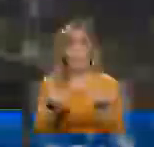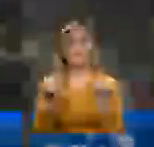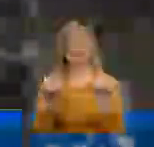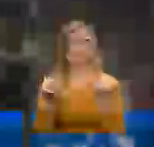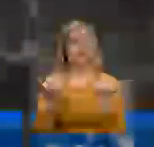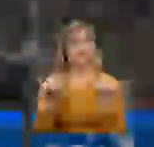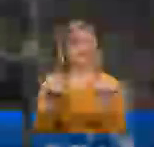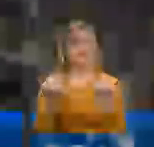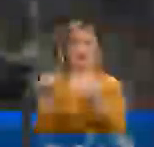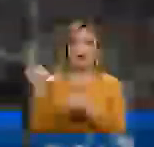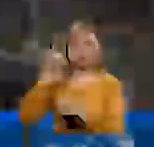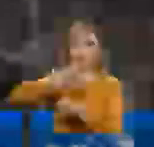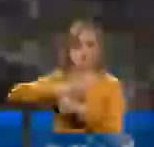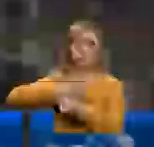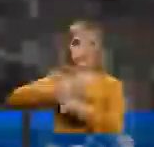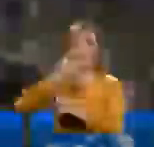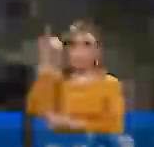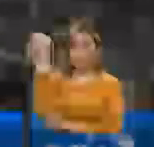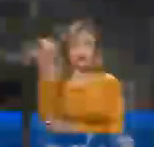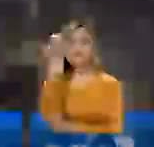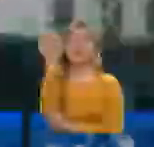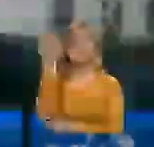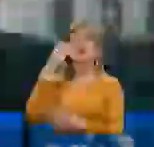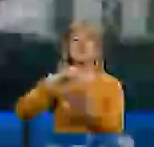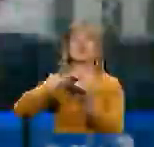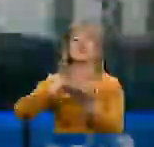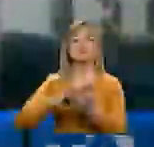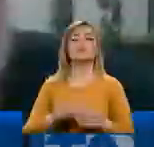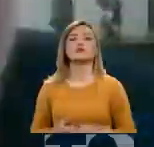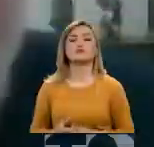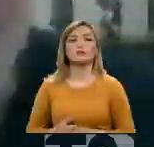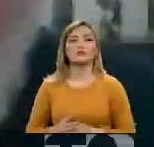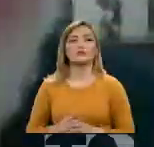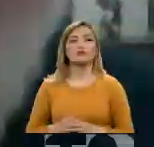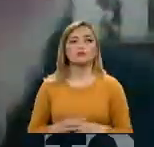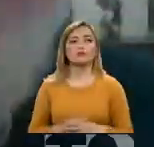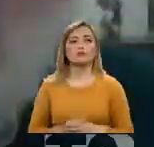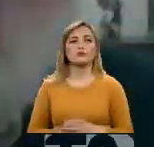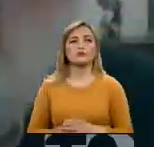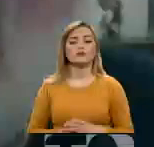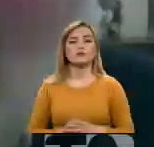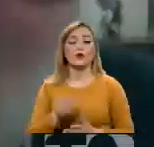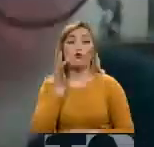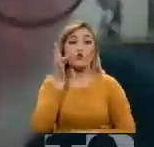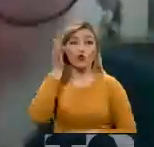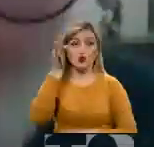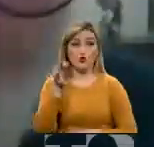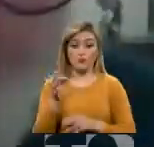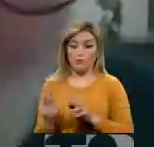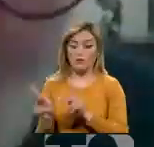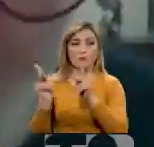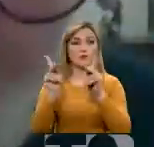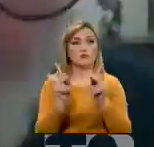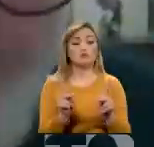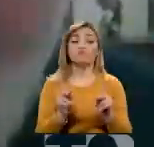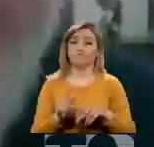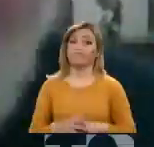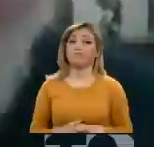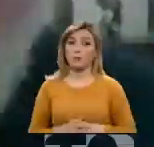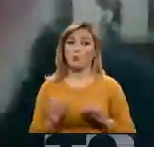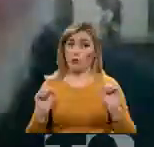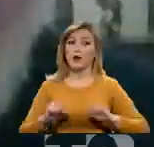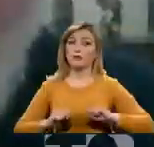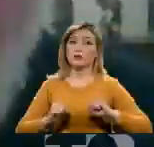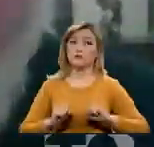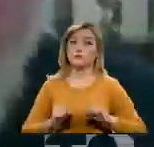estamos con un decreto de excepción vigente. Es posible hacer previsiones futuras. ¿Qué hacen la previsión futura? Que